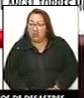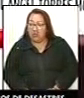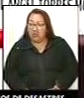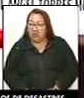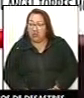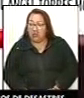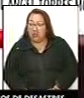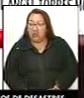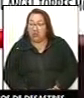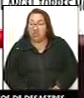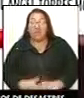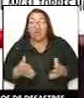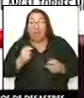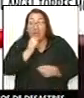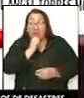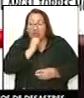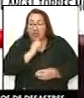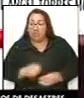reservado